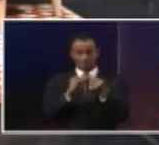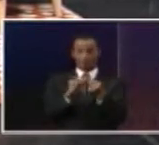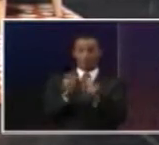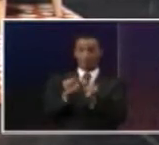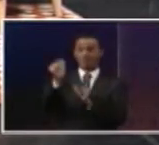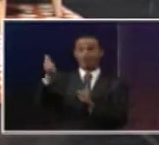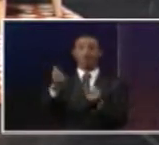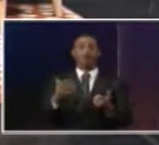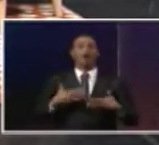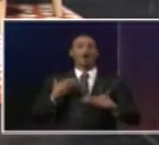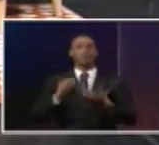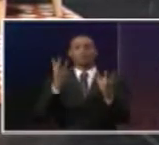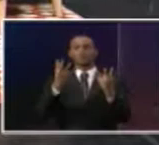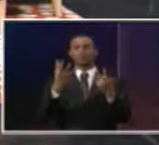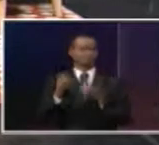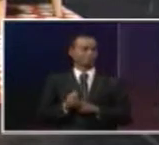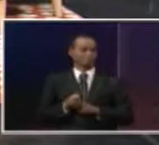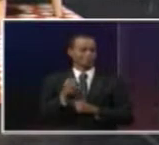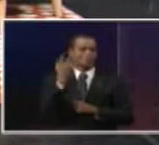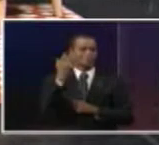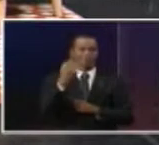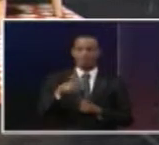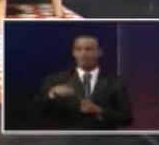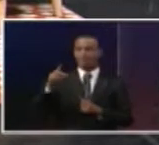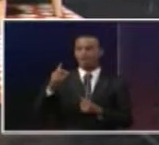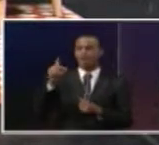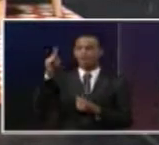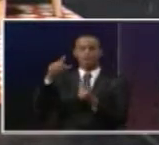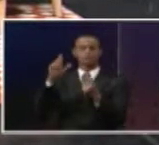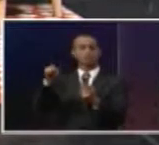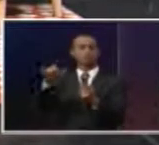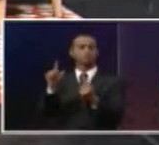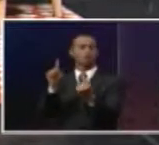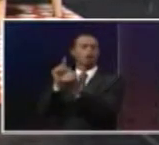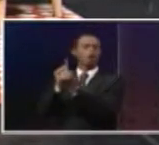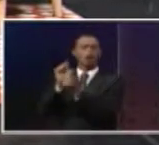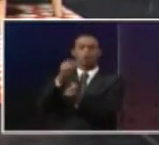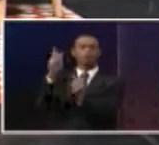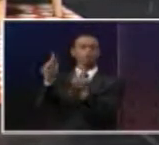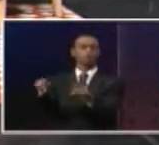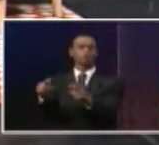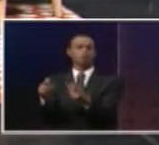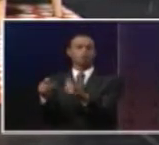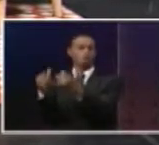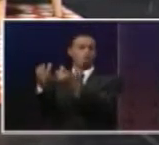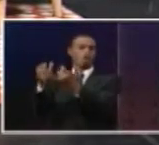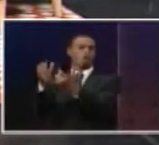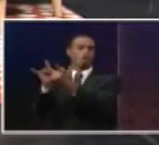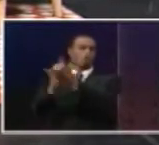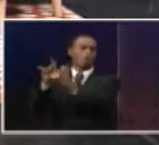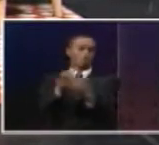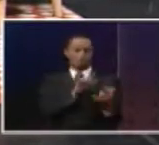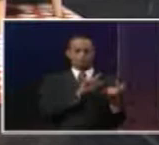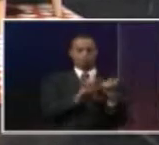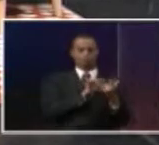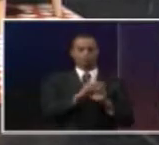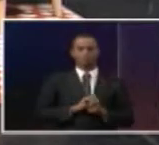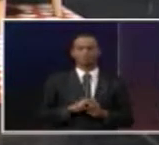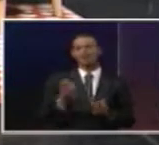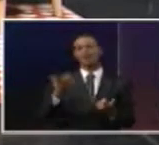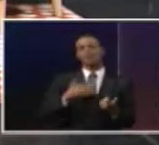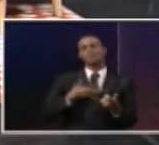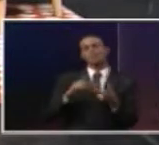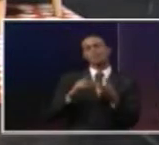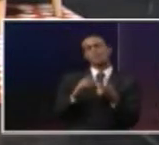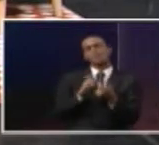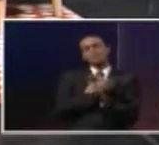porque es que llega un momento en que el cuerpo necesita el contacto físico de su otra persona. Bueno, pero que con eso se planifica. Mi amor, quiero que tú vengas para darme un